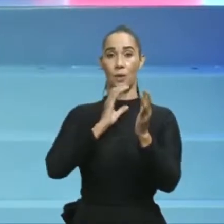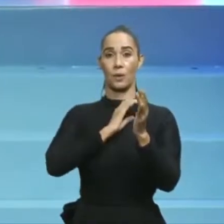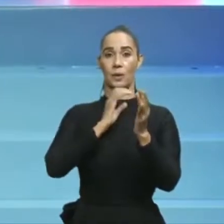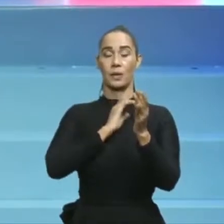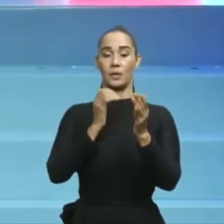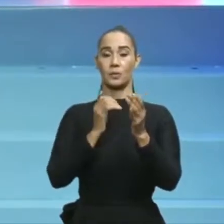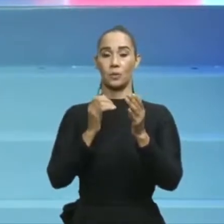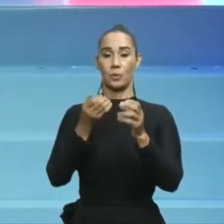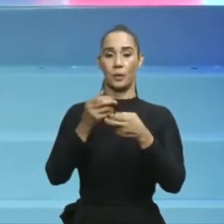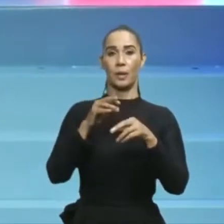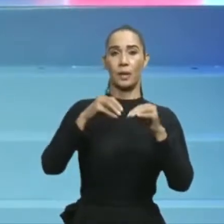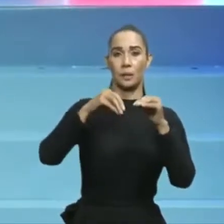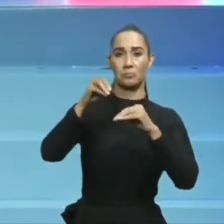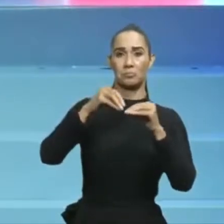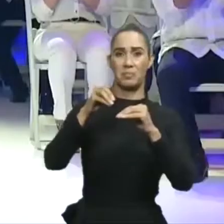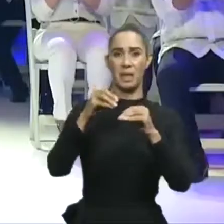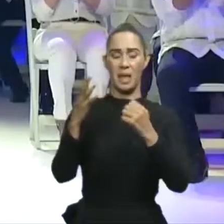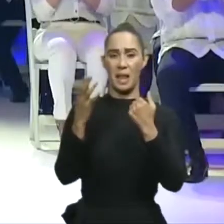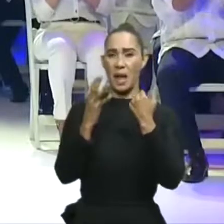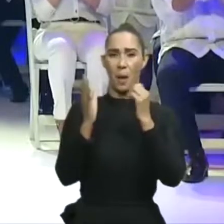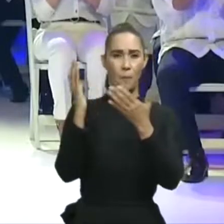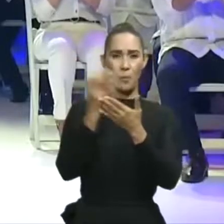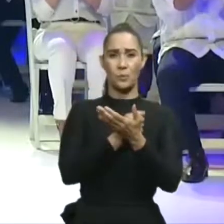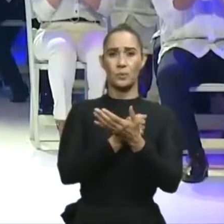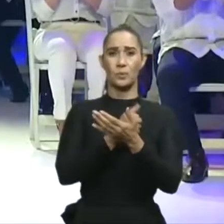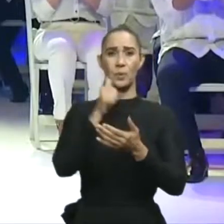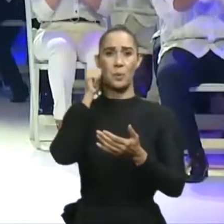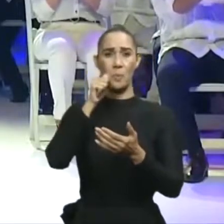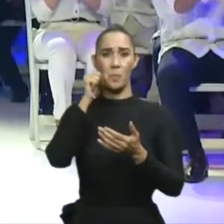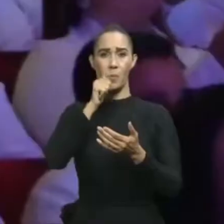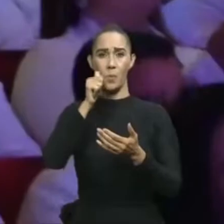y es muy importante también